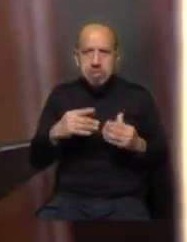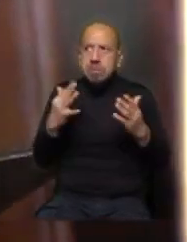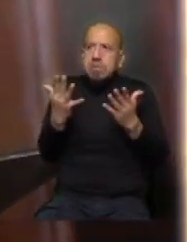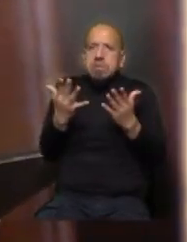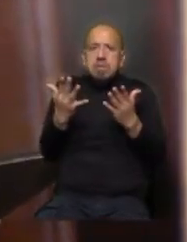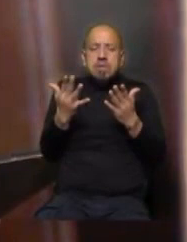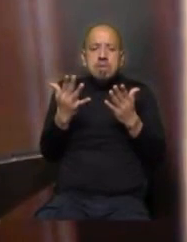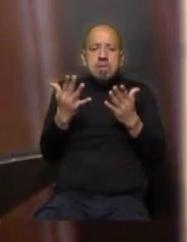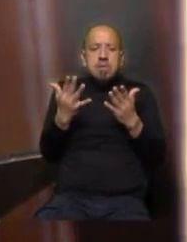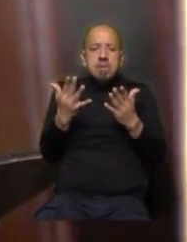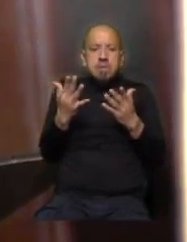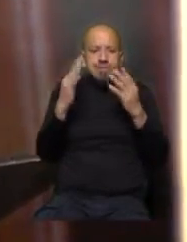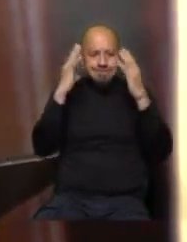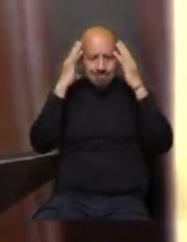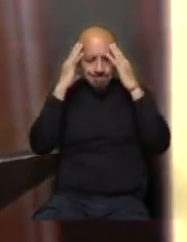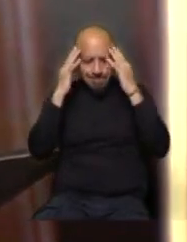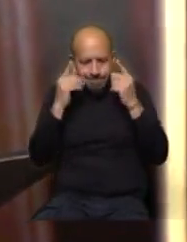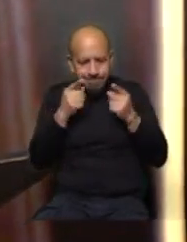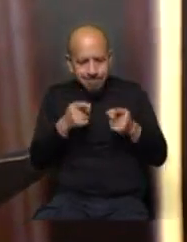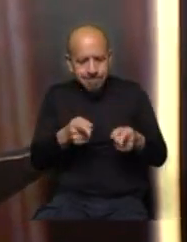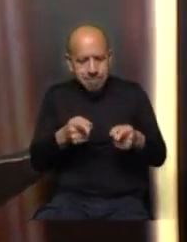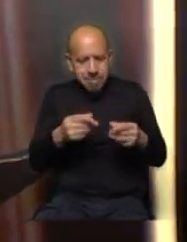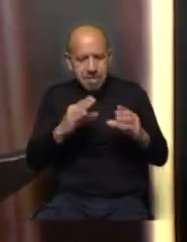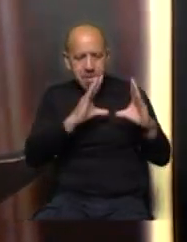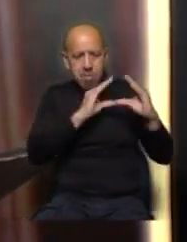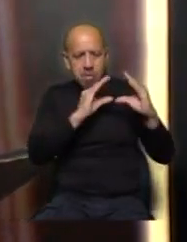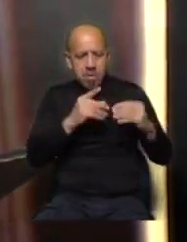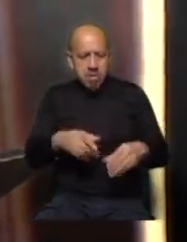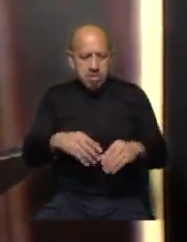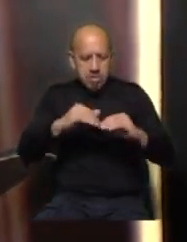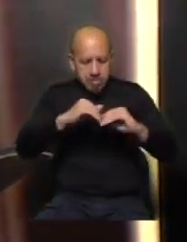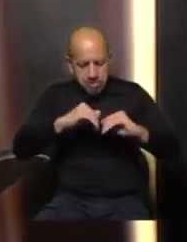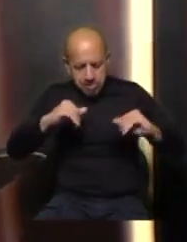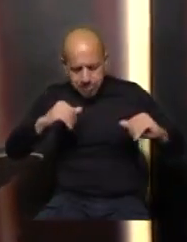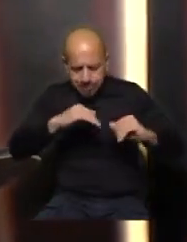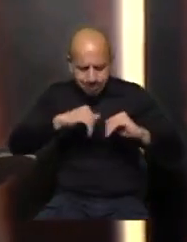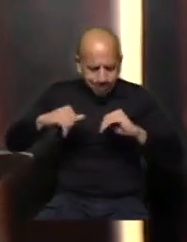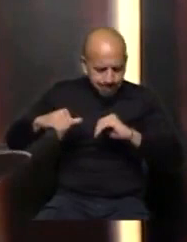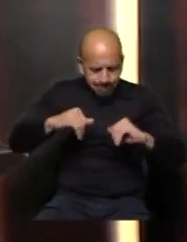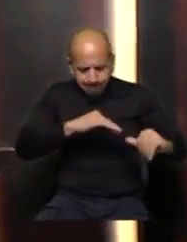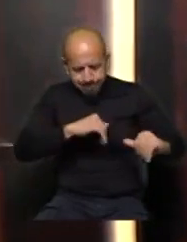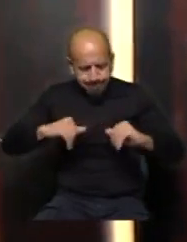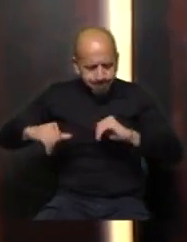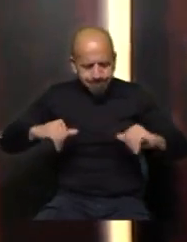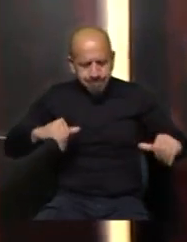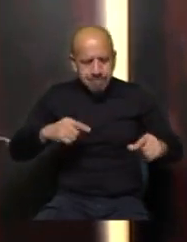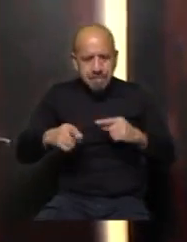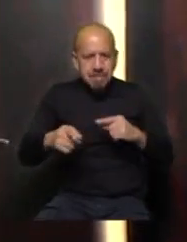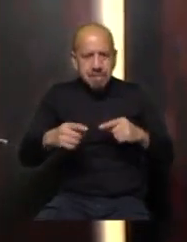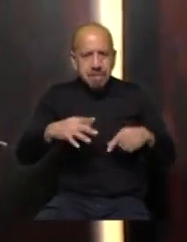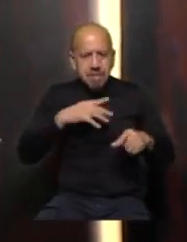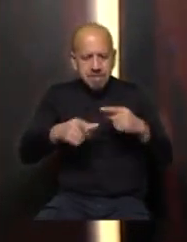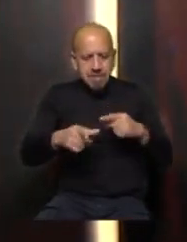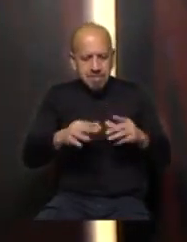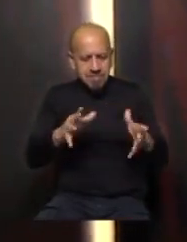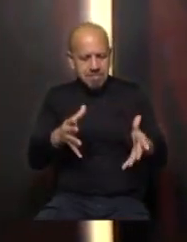crispadas a la cabeza Sobre el fondo entre las plumas moviendo lentamente las patas belludas había